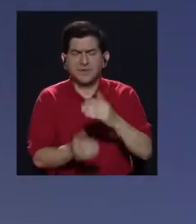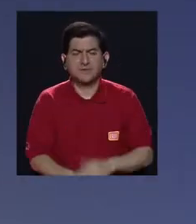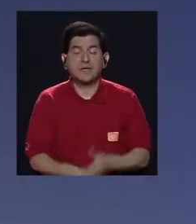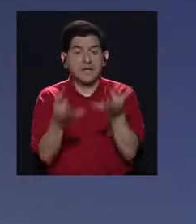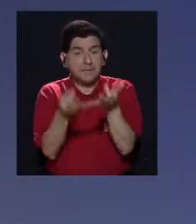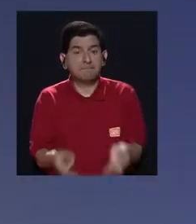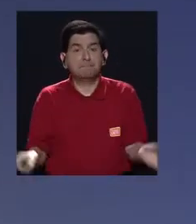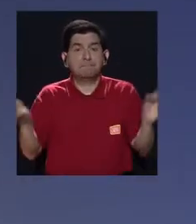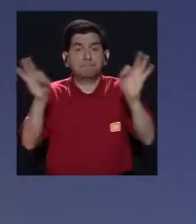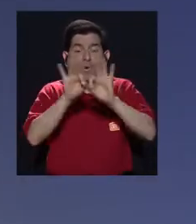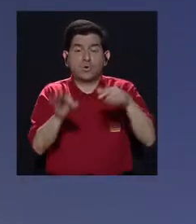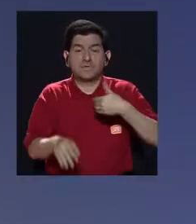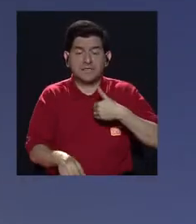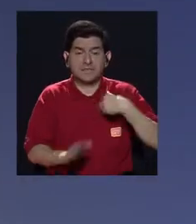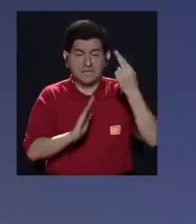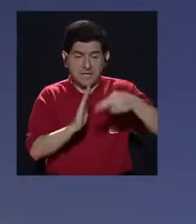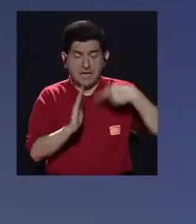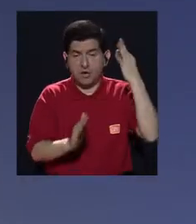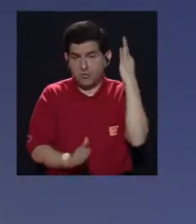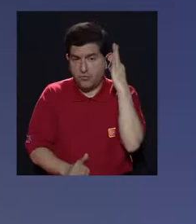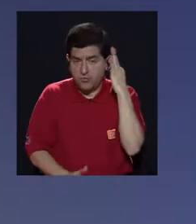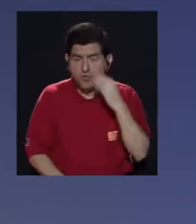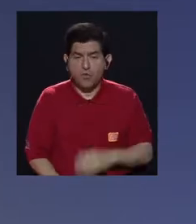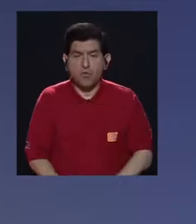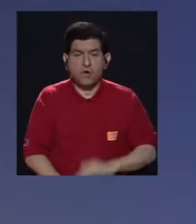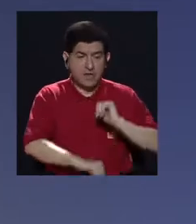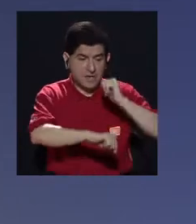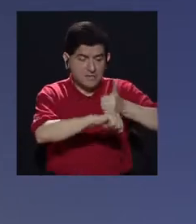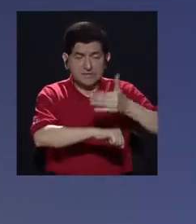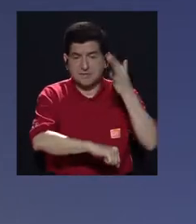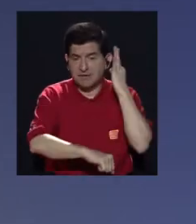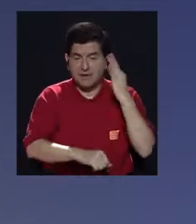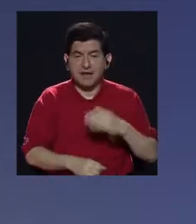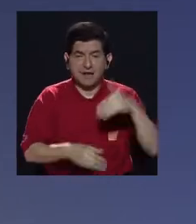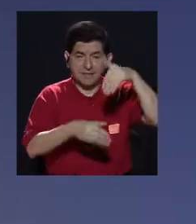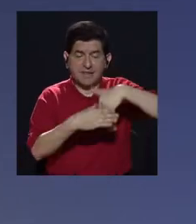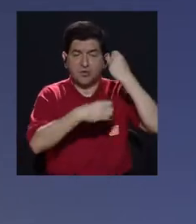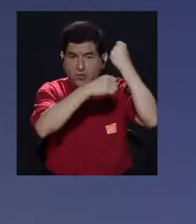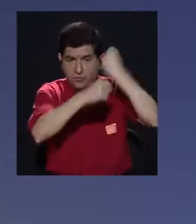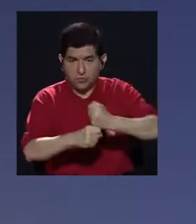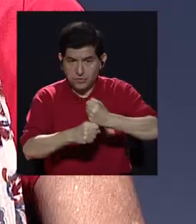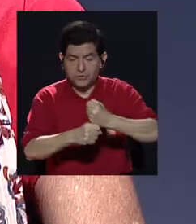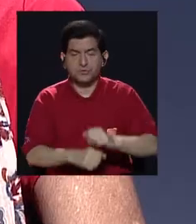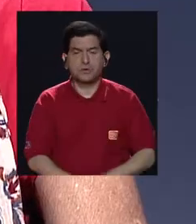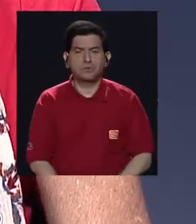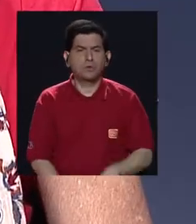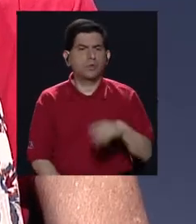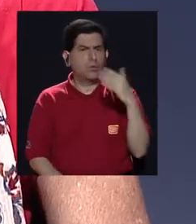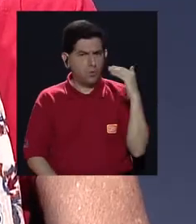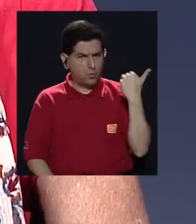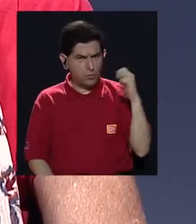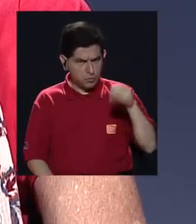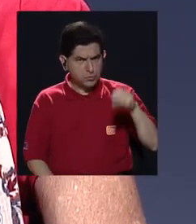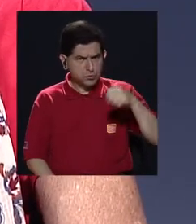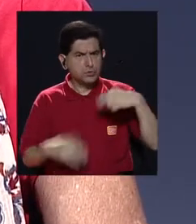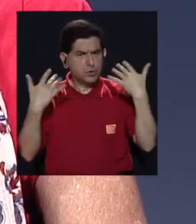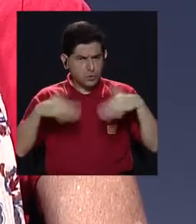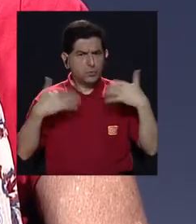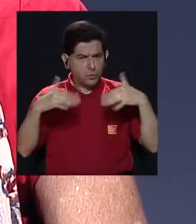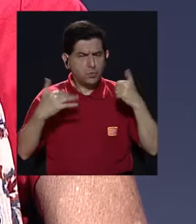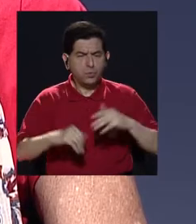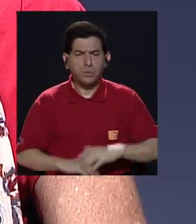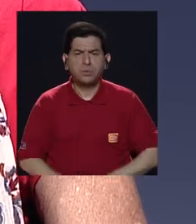la importancia que tiene el rol de las mujeres y el posicionamiento de las mujeres en las fundaciones y hay muchísimo